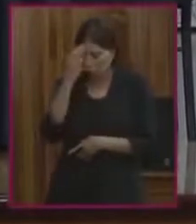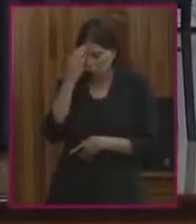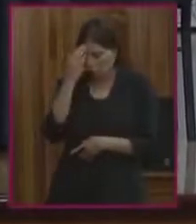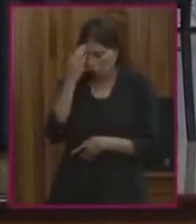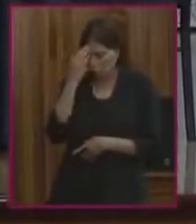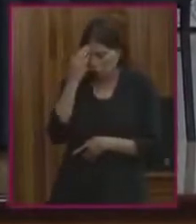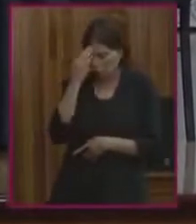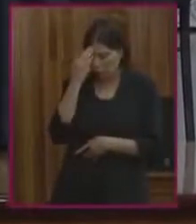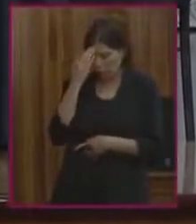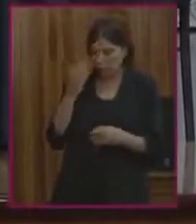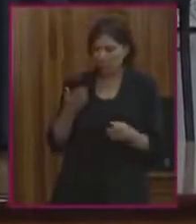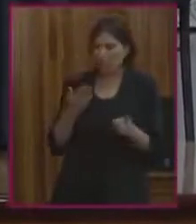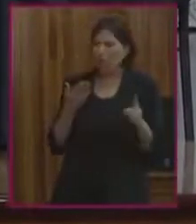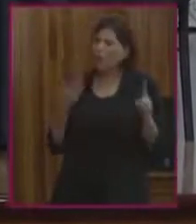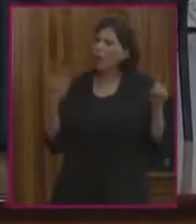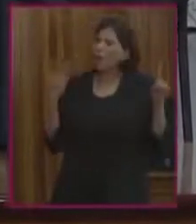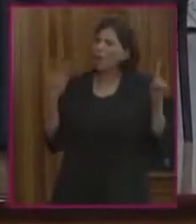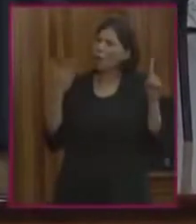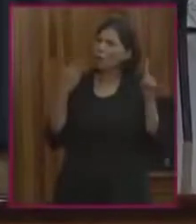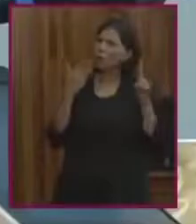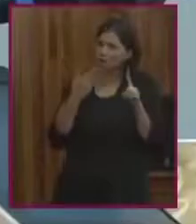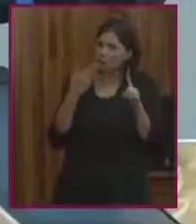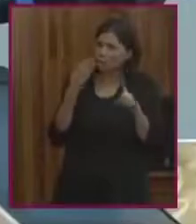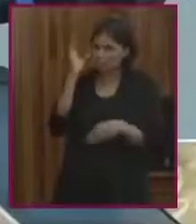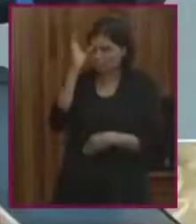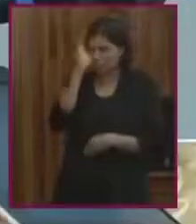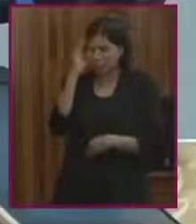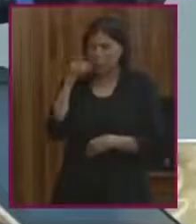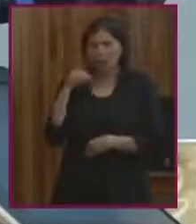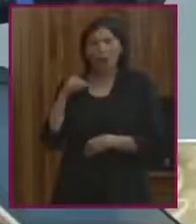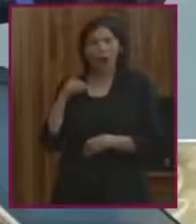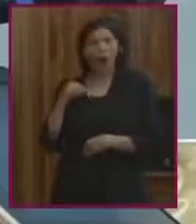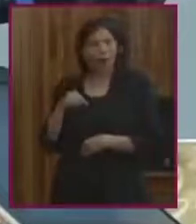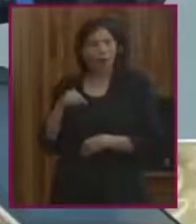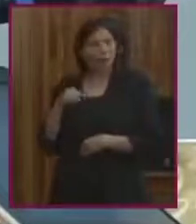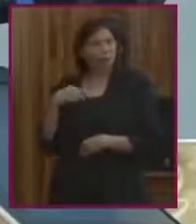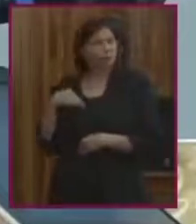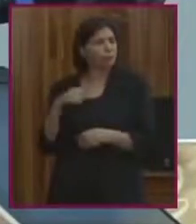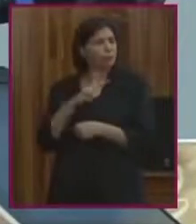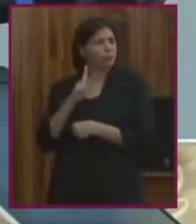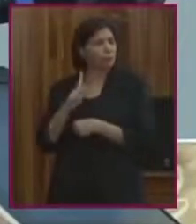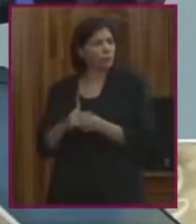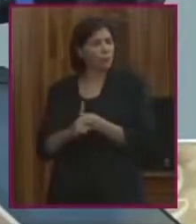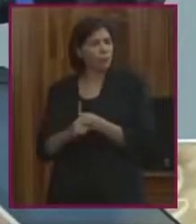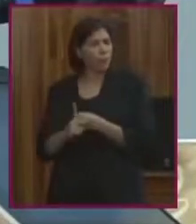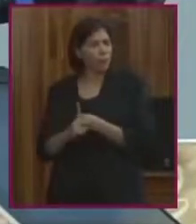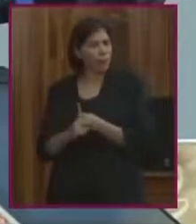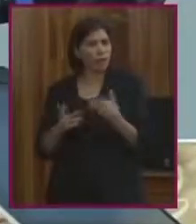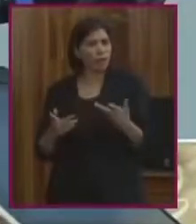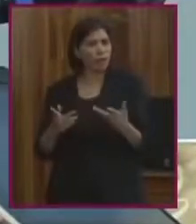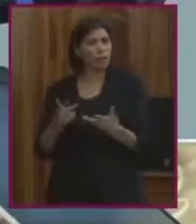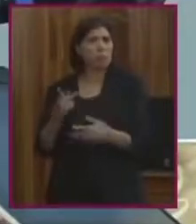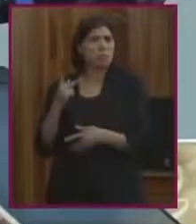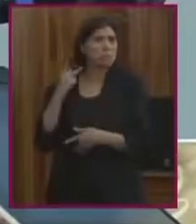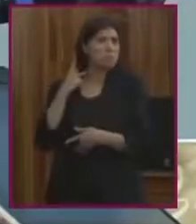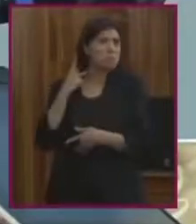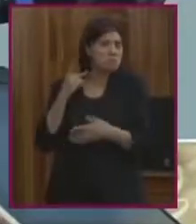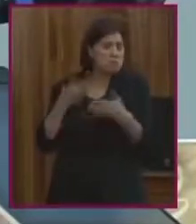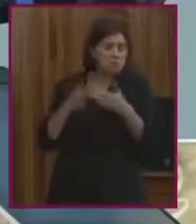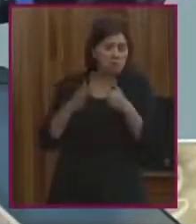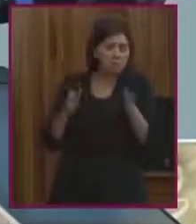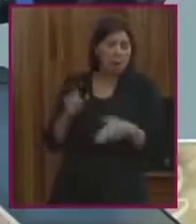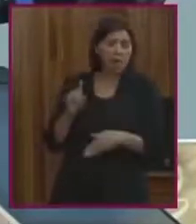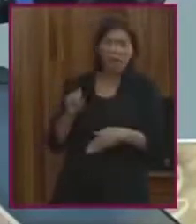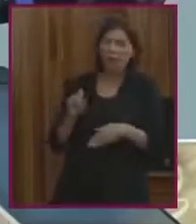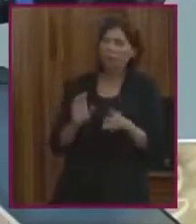el objetivo de la soberanía científica en nuestro país, una rectoría desde el plano de la política pública y la